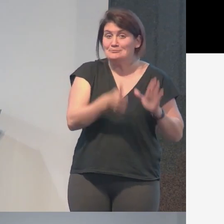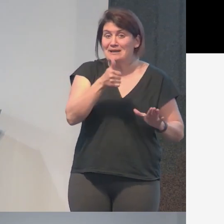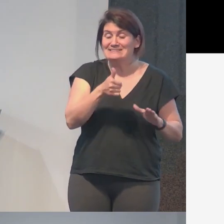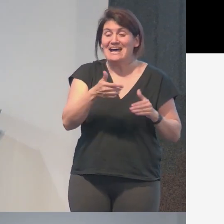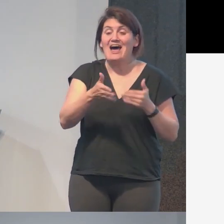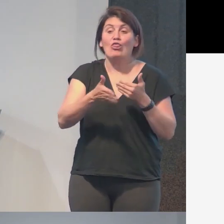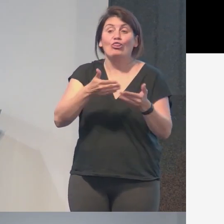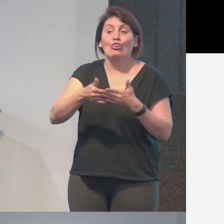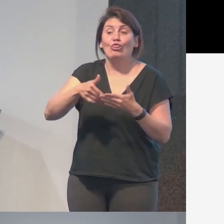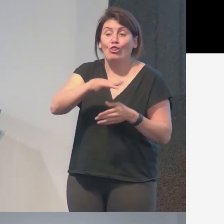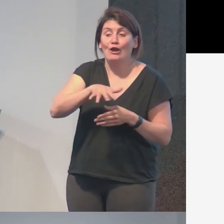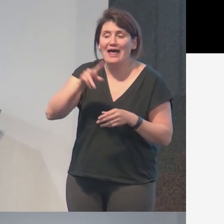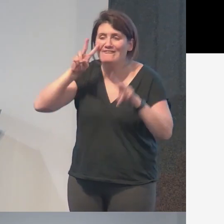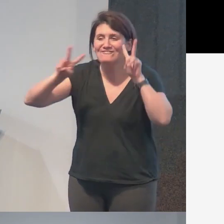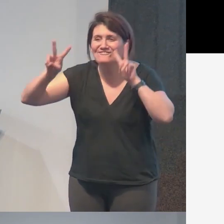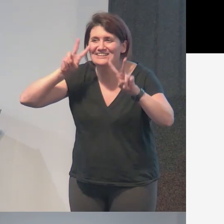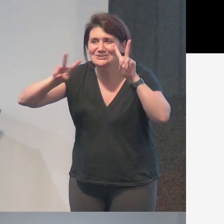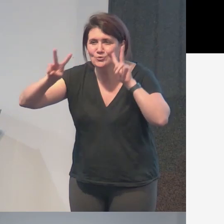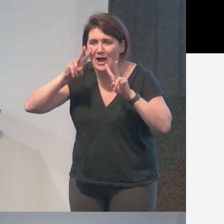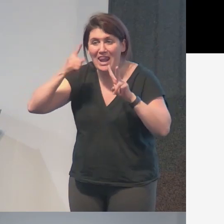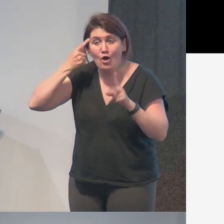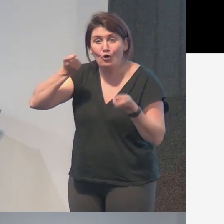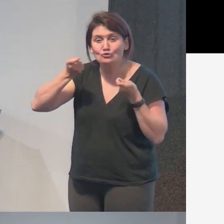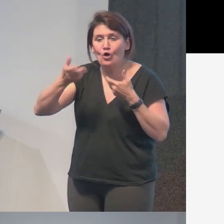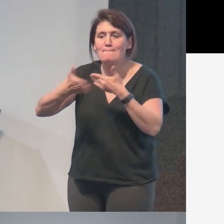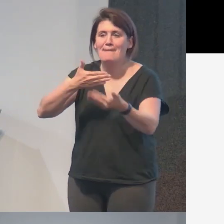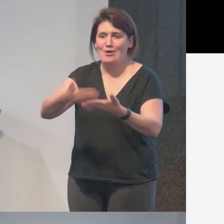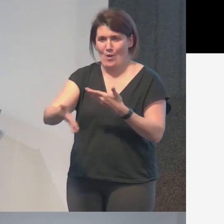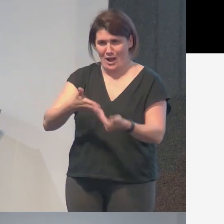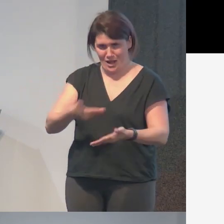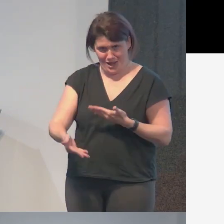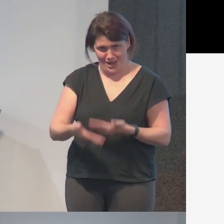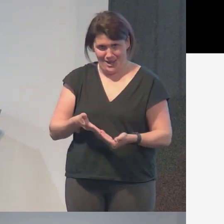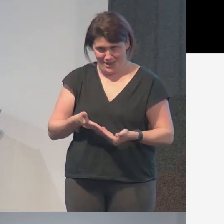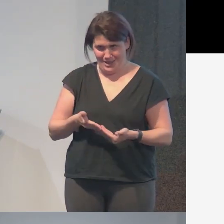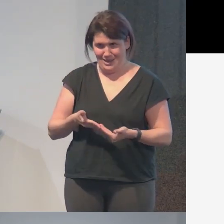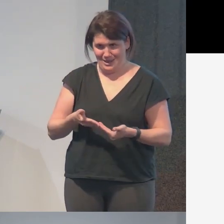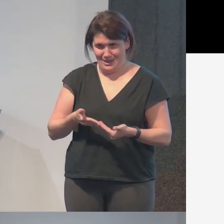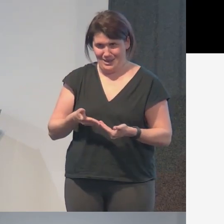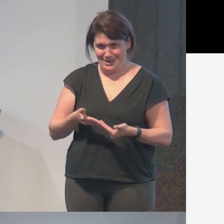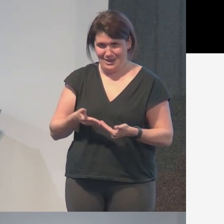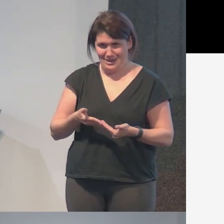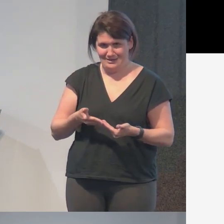la zona visual, a la zona de control manual.